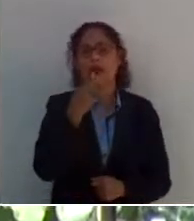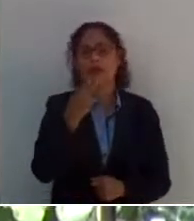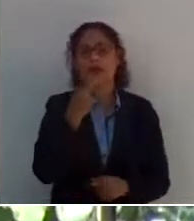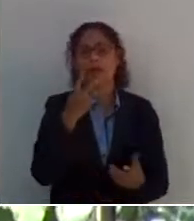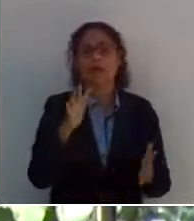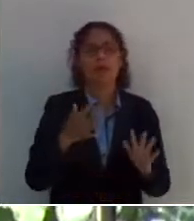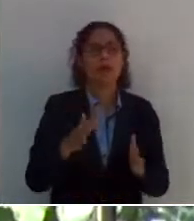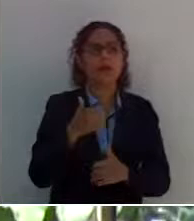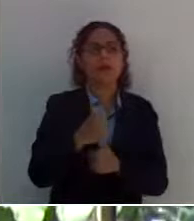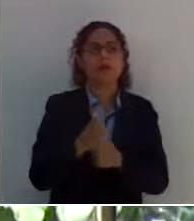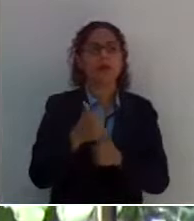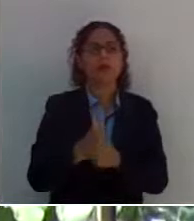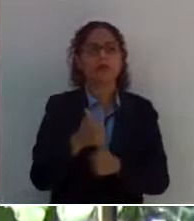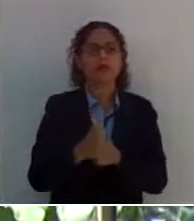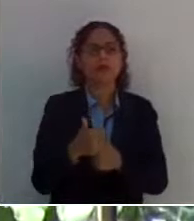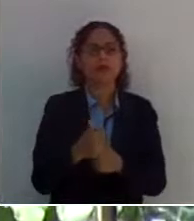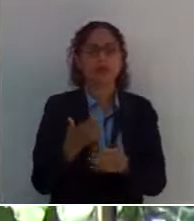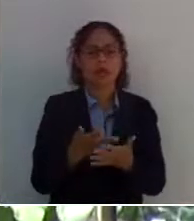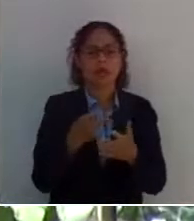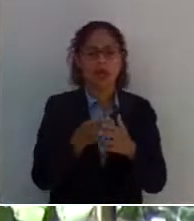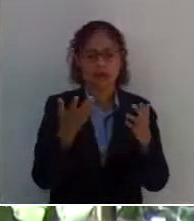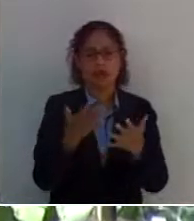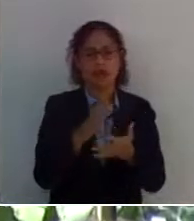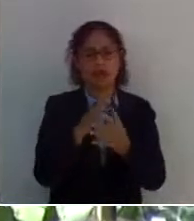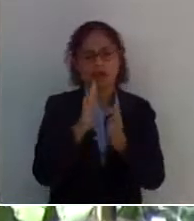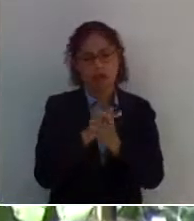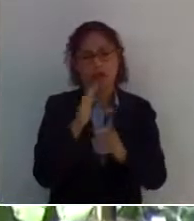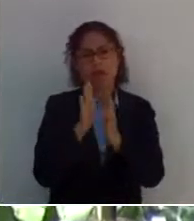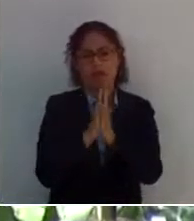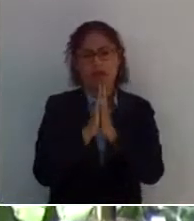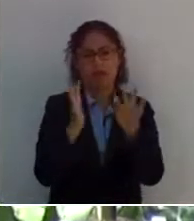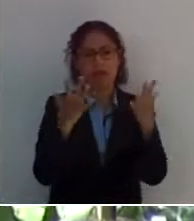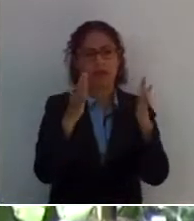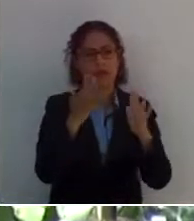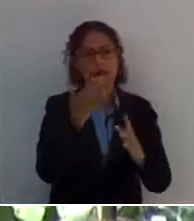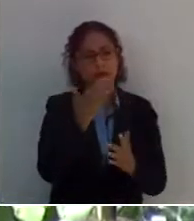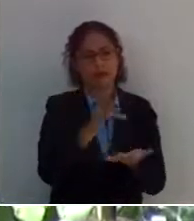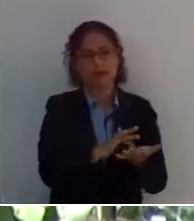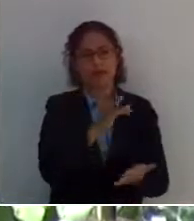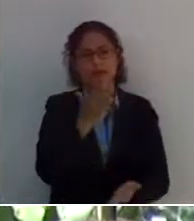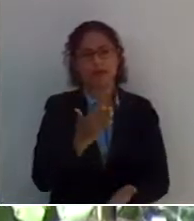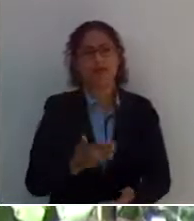van a participar en esta rifa. Un aplauso, por favor, sin duda hay que reconocerlo.